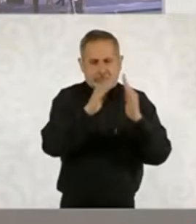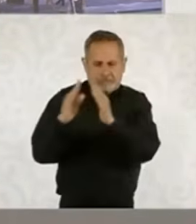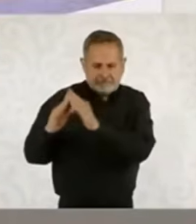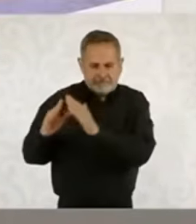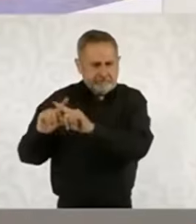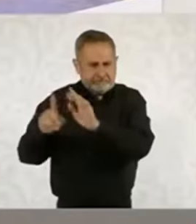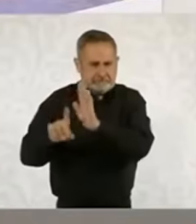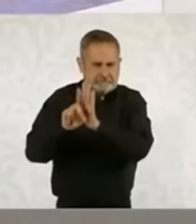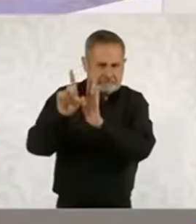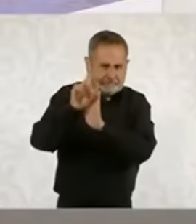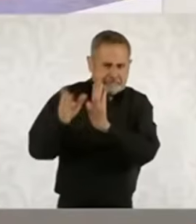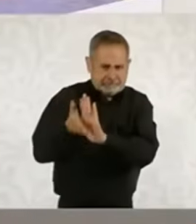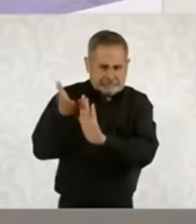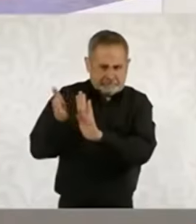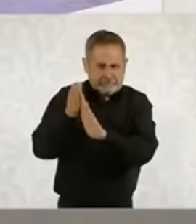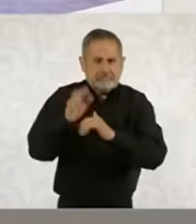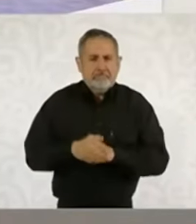sigue,